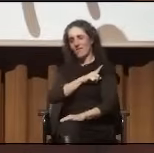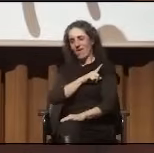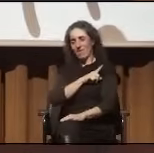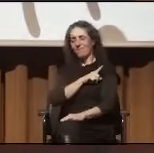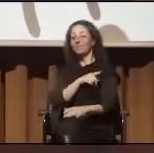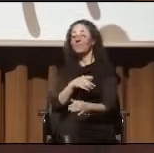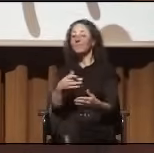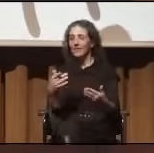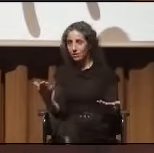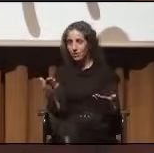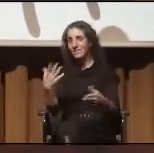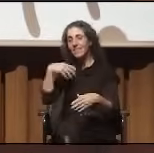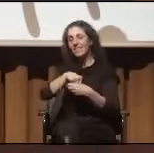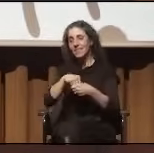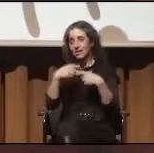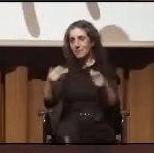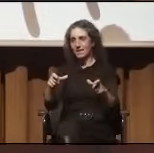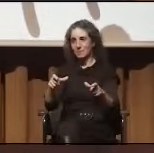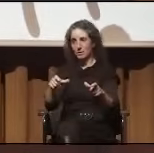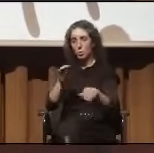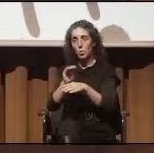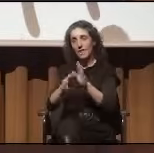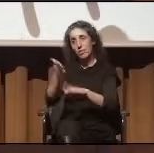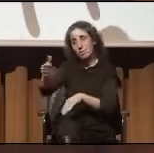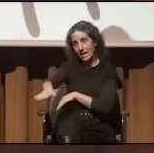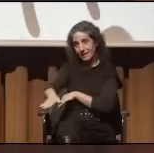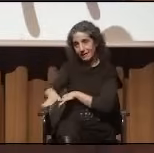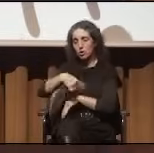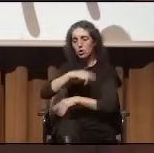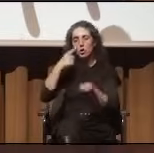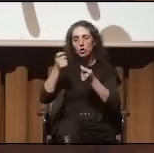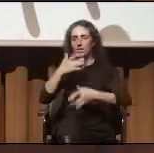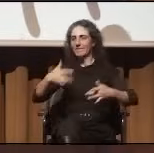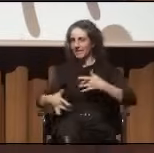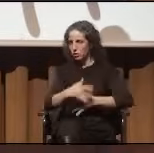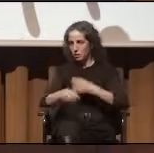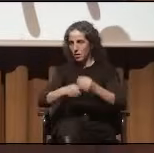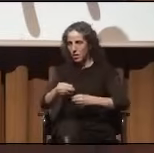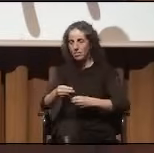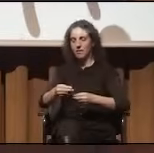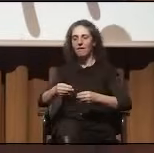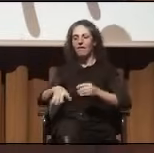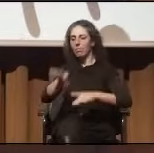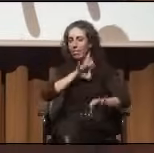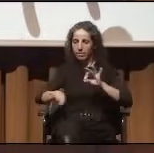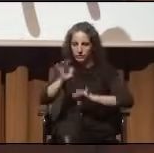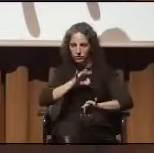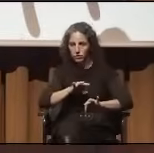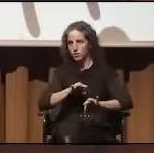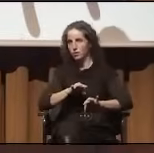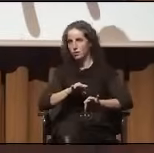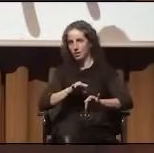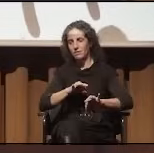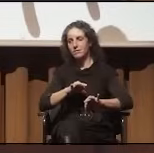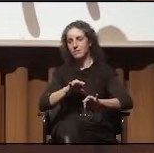Entonces, en los cuidados paliativos, hacemos control de síntomas, comunicación honesta, toma de decisiones desde la